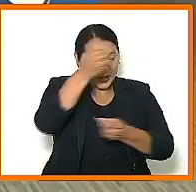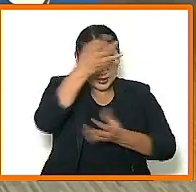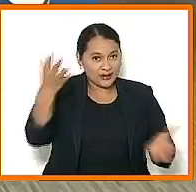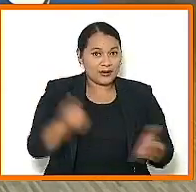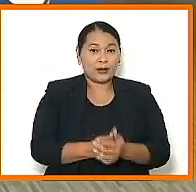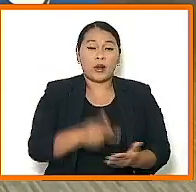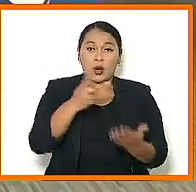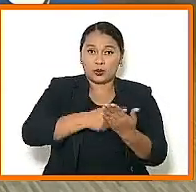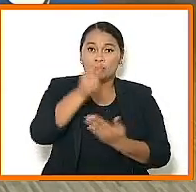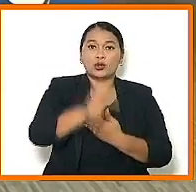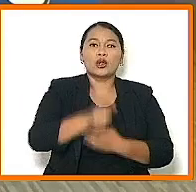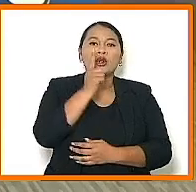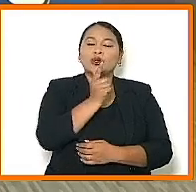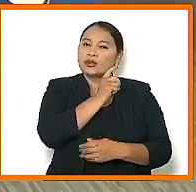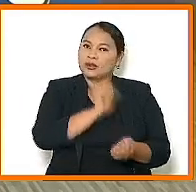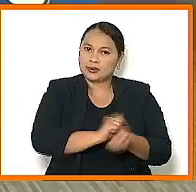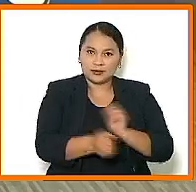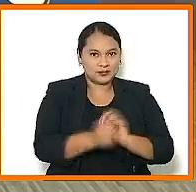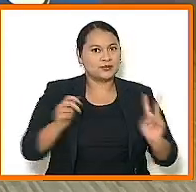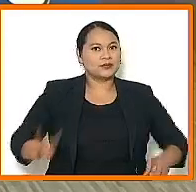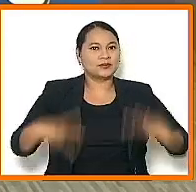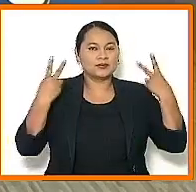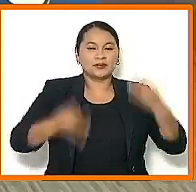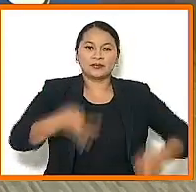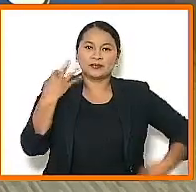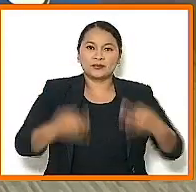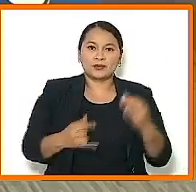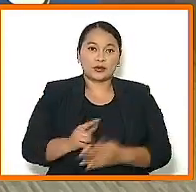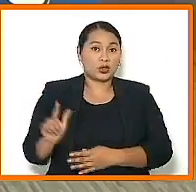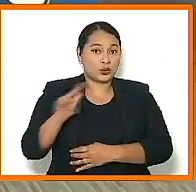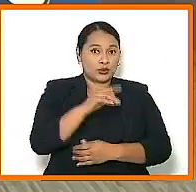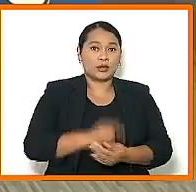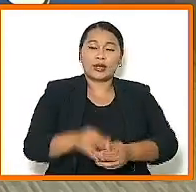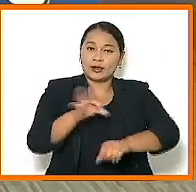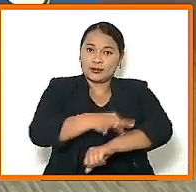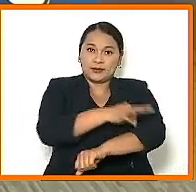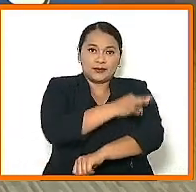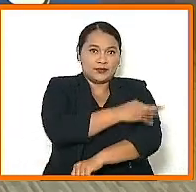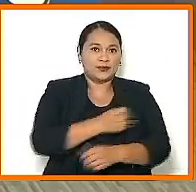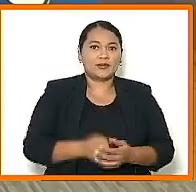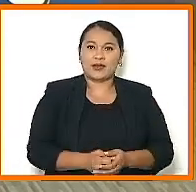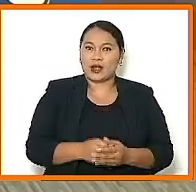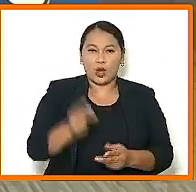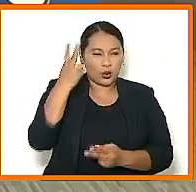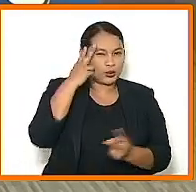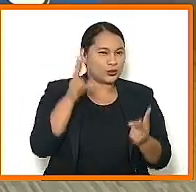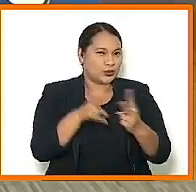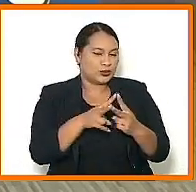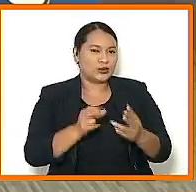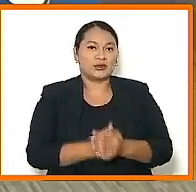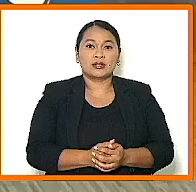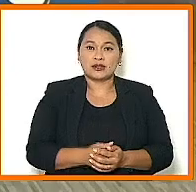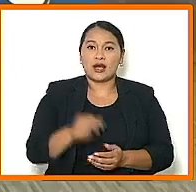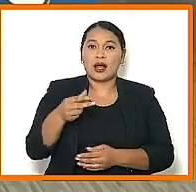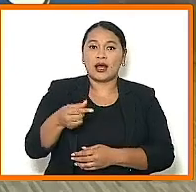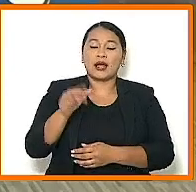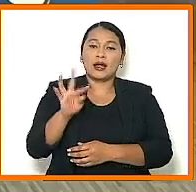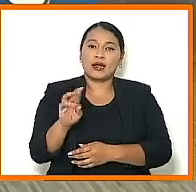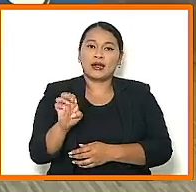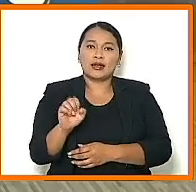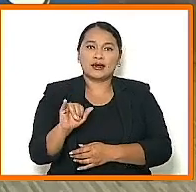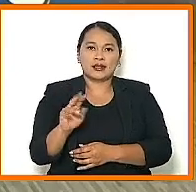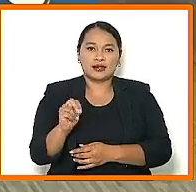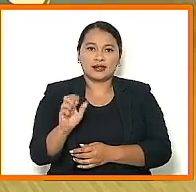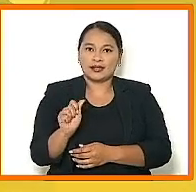de Loto Cambiando Vidas con Alegría viajó hasta la ciudad de La Ceiba, donde sorprendimos a Reinaldo Guillén. Acompáñame a ver su historia en el Minuto Solidario de